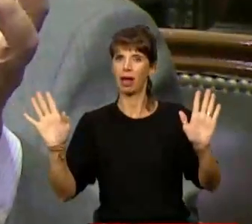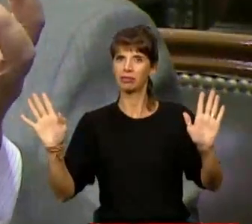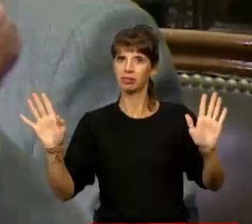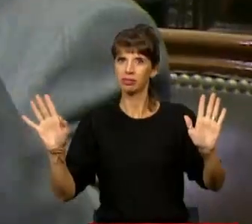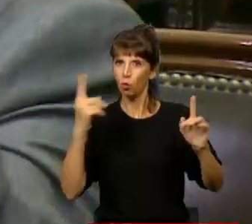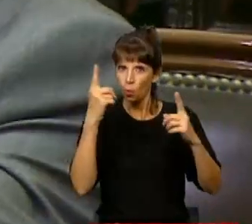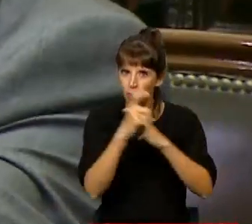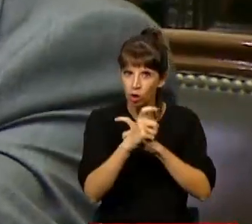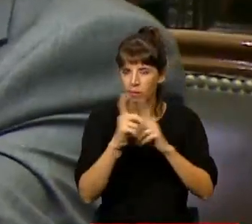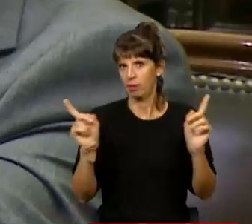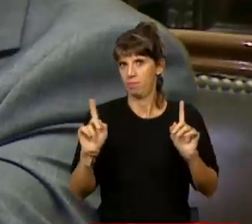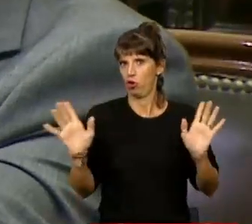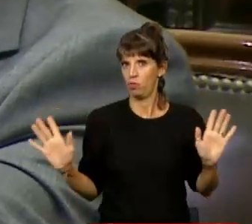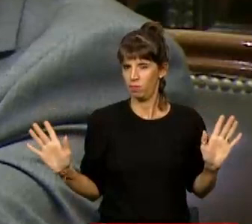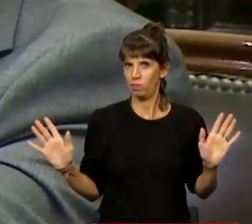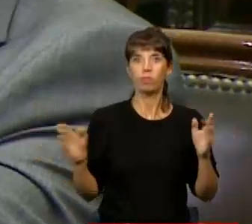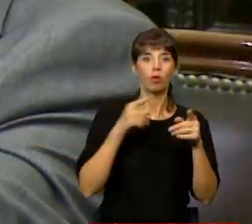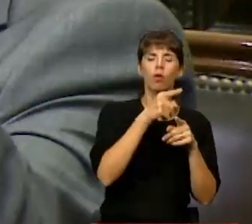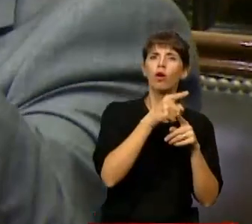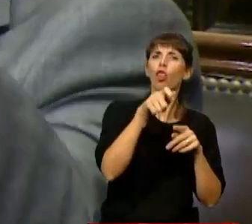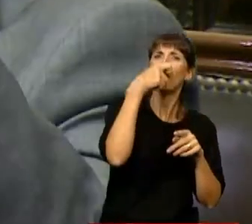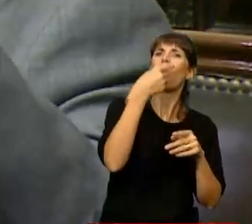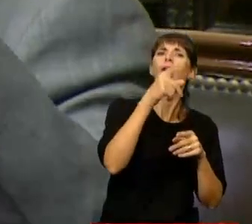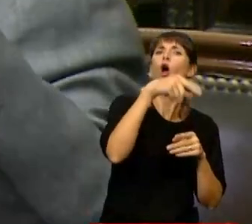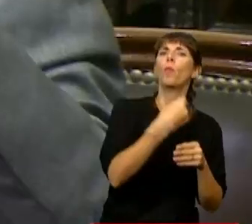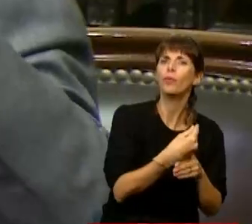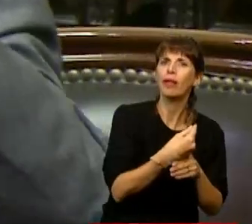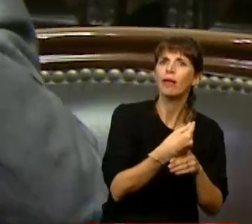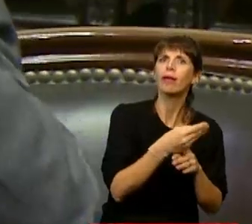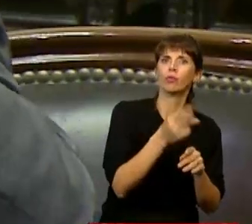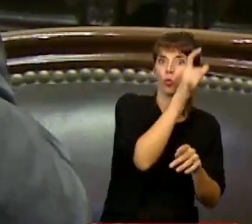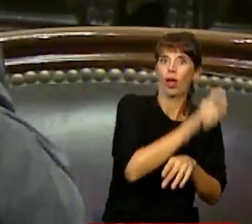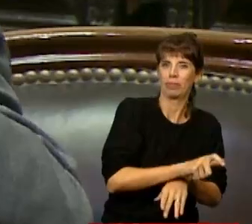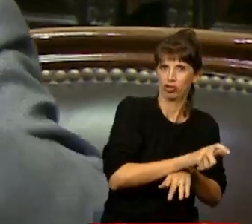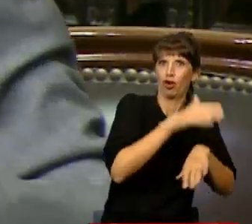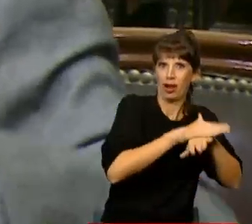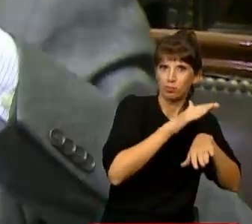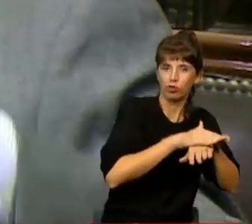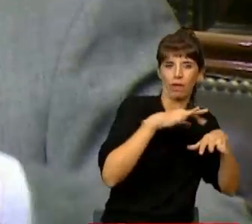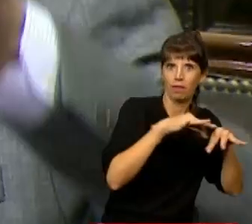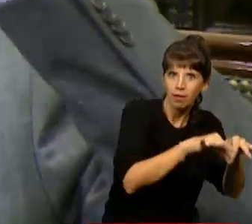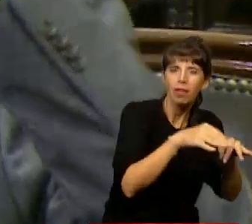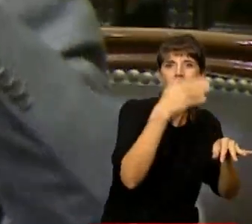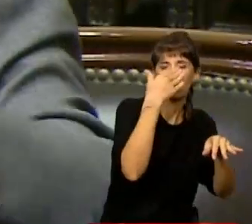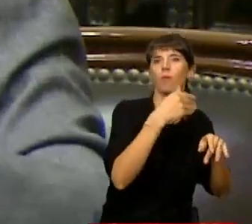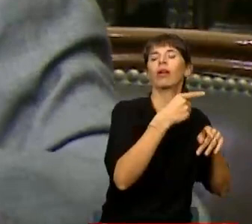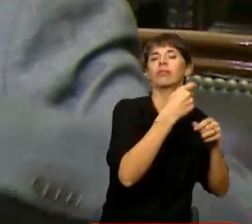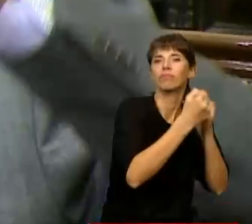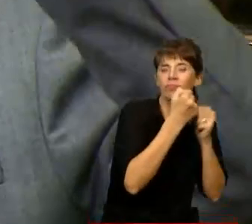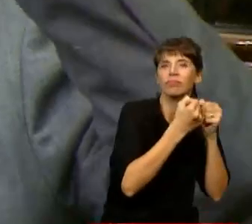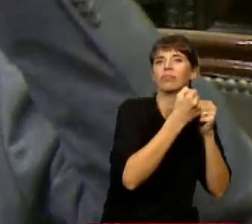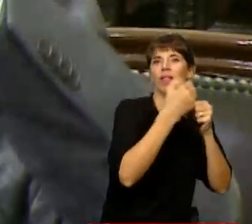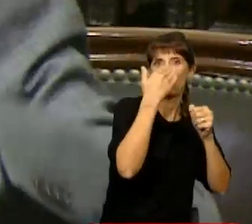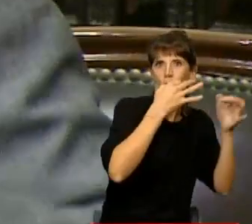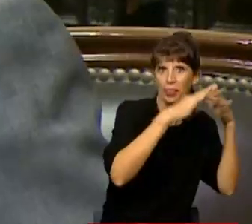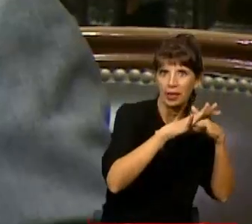consumidor. Para que exista esta droga, existe alguien que la produce y la planta, existe alguien que la comercializa, alguien